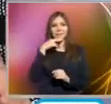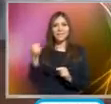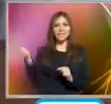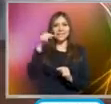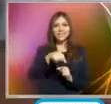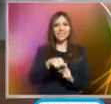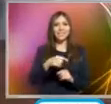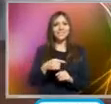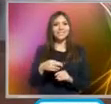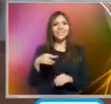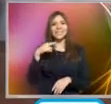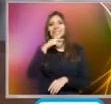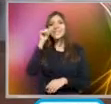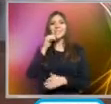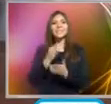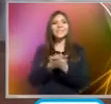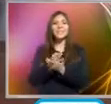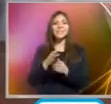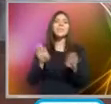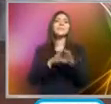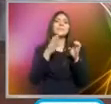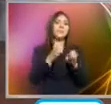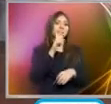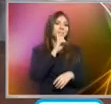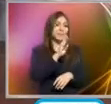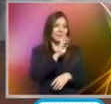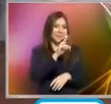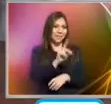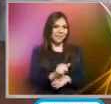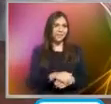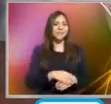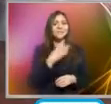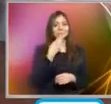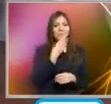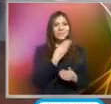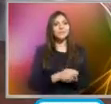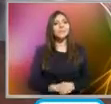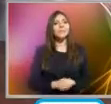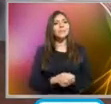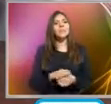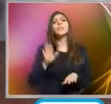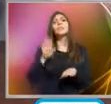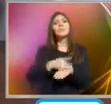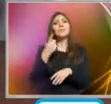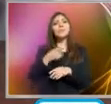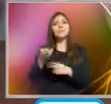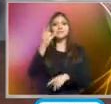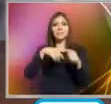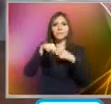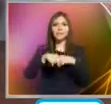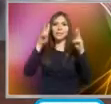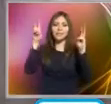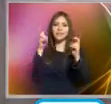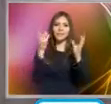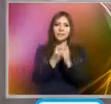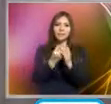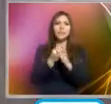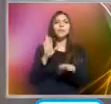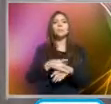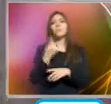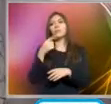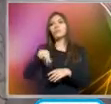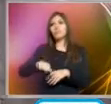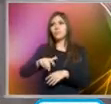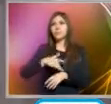causa, Gaby. Muy fiel, como siempre. ¿Cómo estás, Brenda? Oye, Brenda, Con ganas ¿por de qué una nos traes plática. estos temas, caramba? Pues es que con este frío dan ganas de